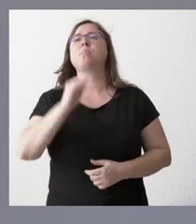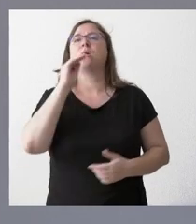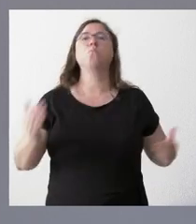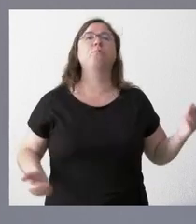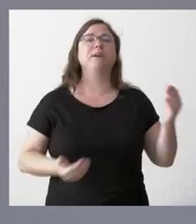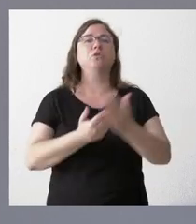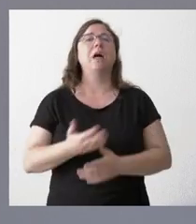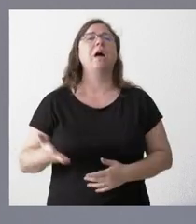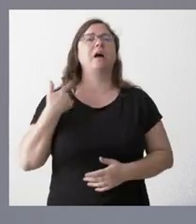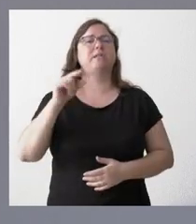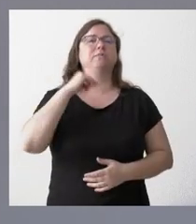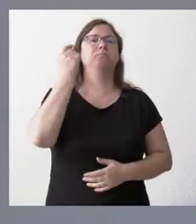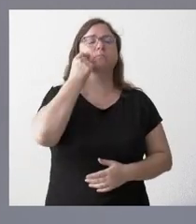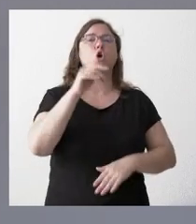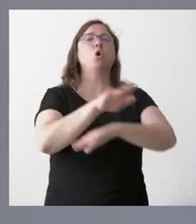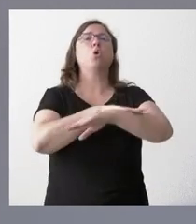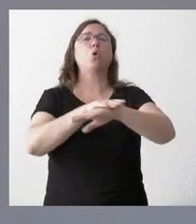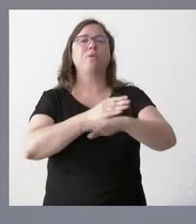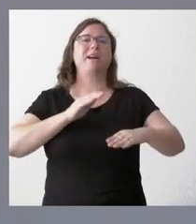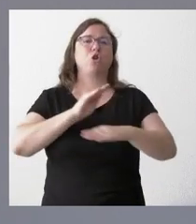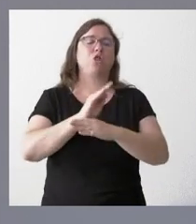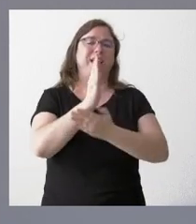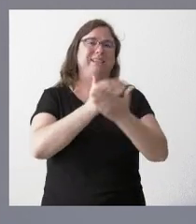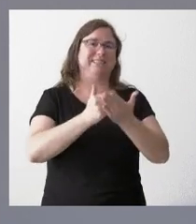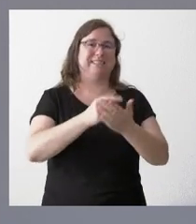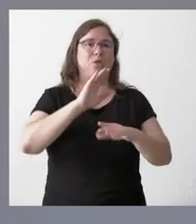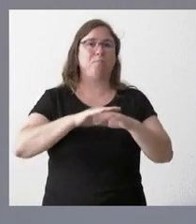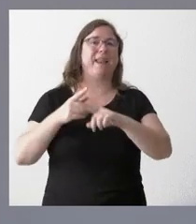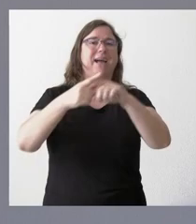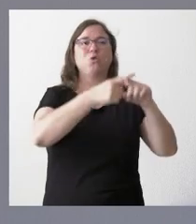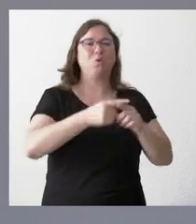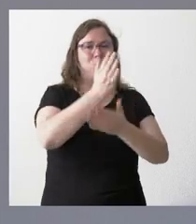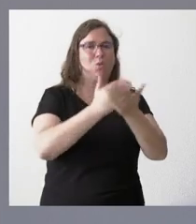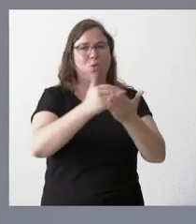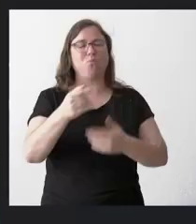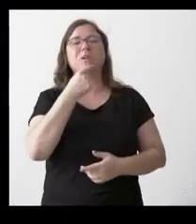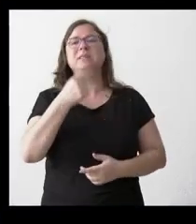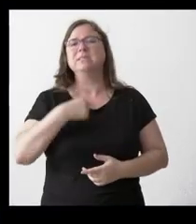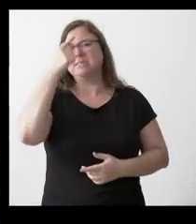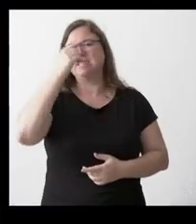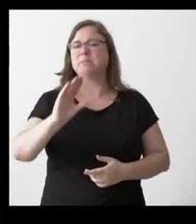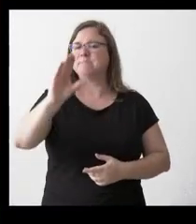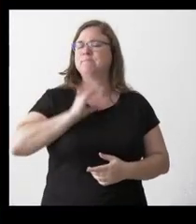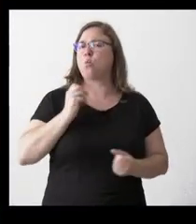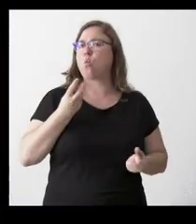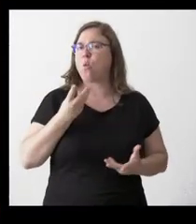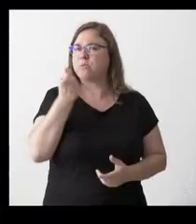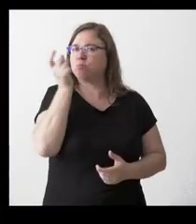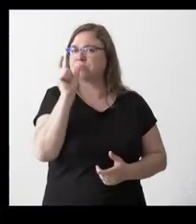supimos el dinero que va a otorgar el Estado el año que viene a las comunidades autónomas. No sé si nos puede concretar un poco más la cifra que va a recibir Castilla y León.